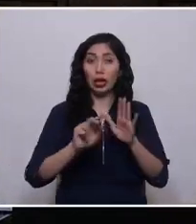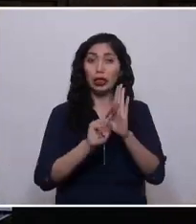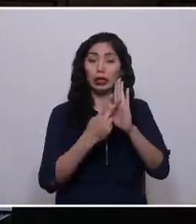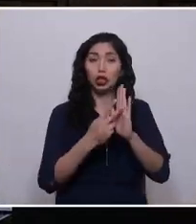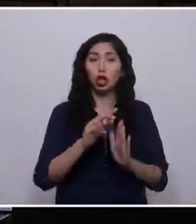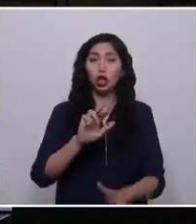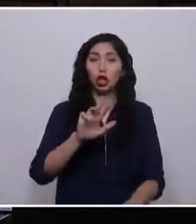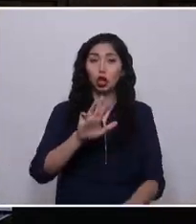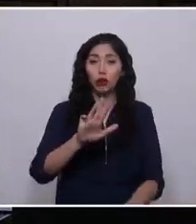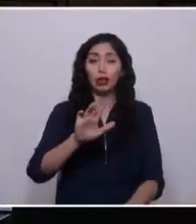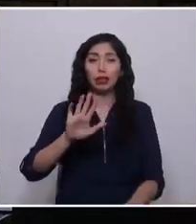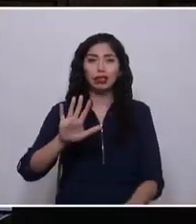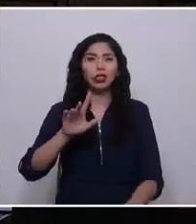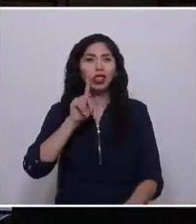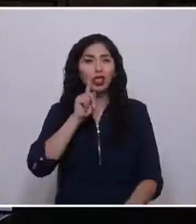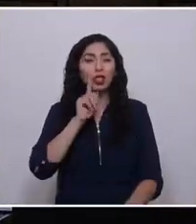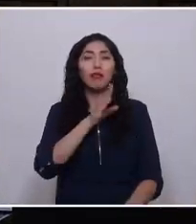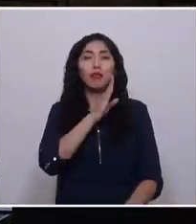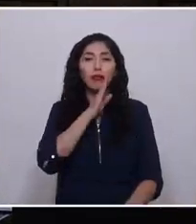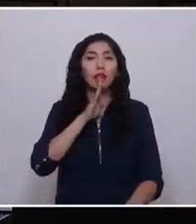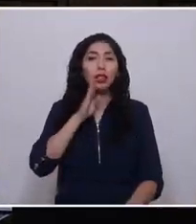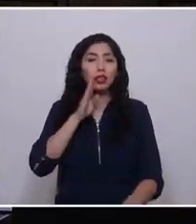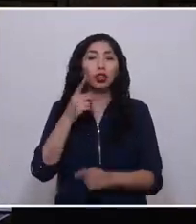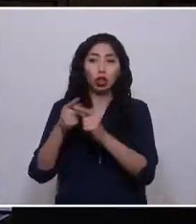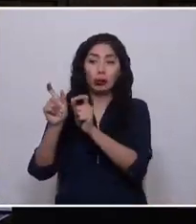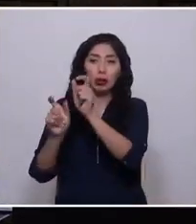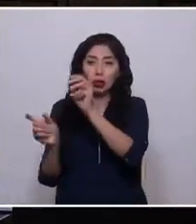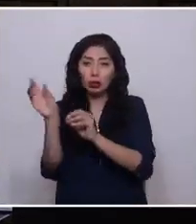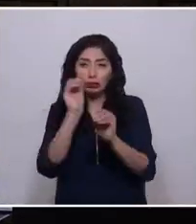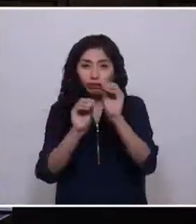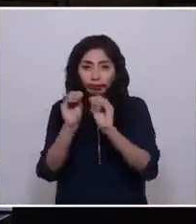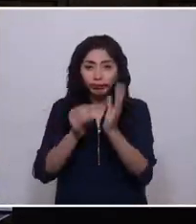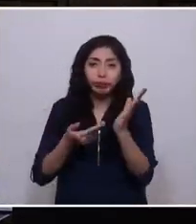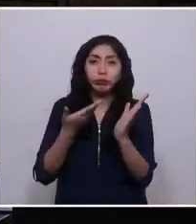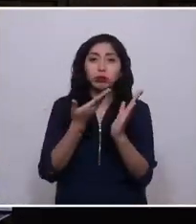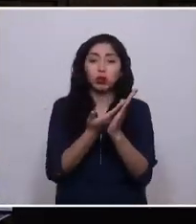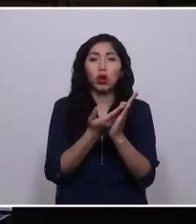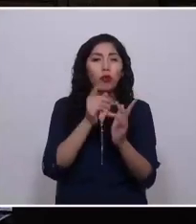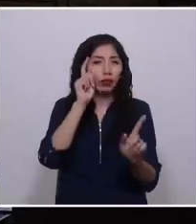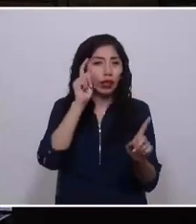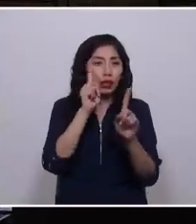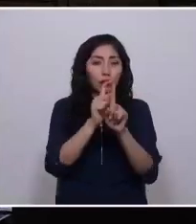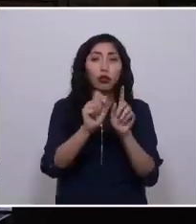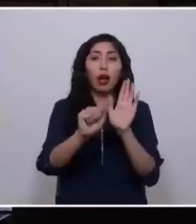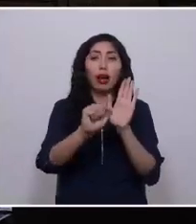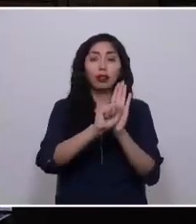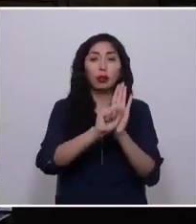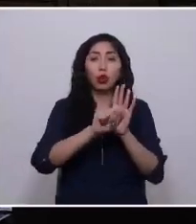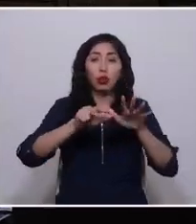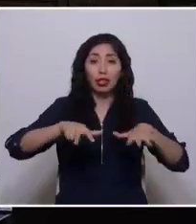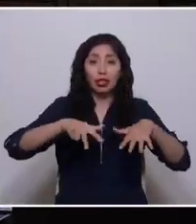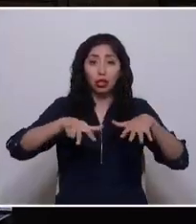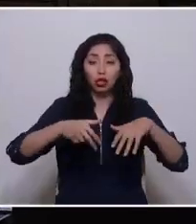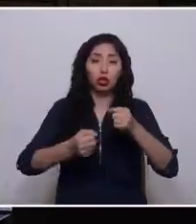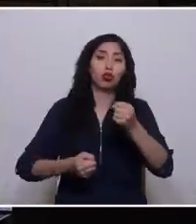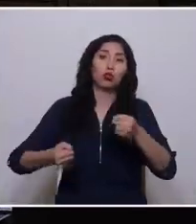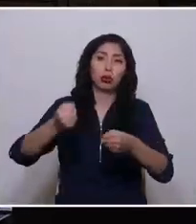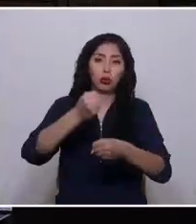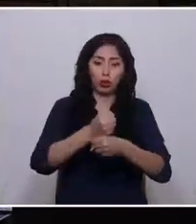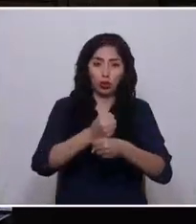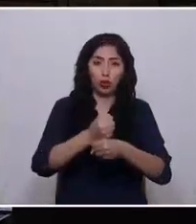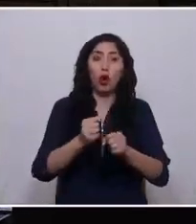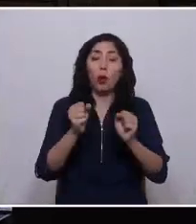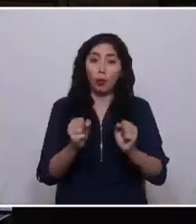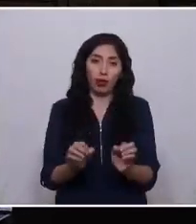sido formulada por el señor Benito Baranda y otros autores y autoras para sustituir el artículo 18. Se ofrece